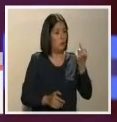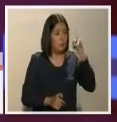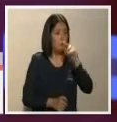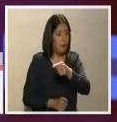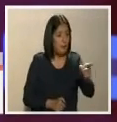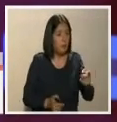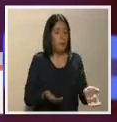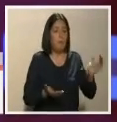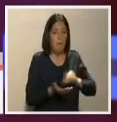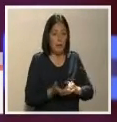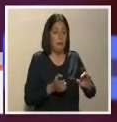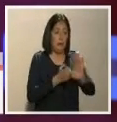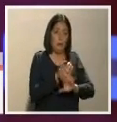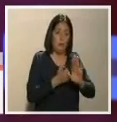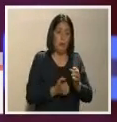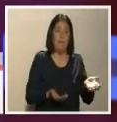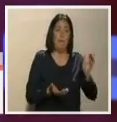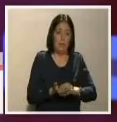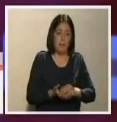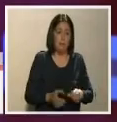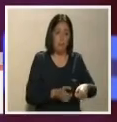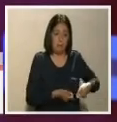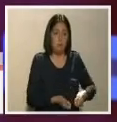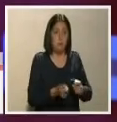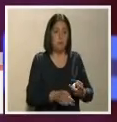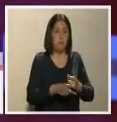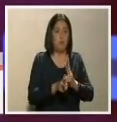ellos, más seguras, más productivas.